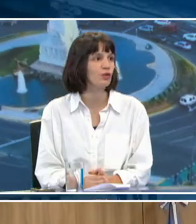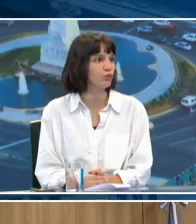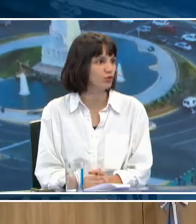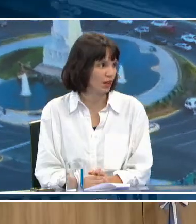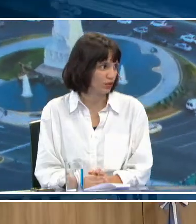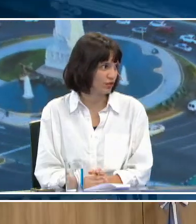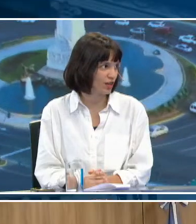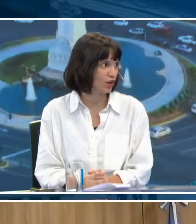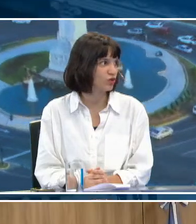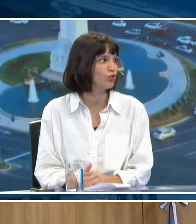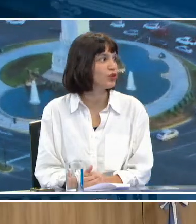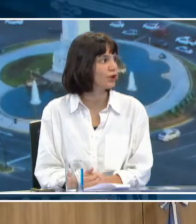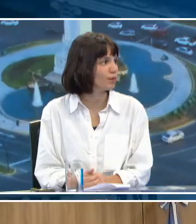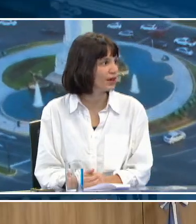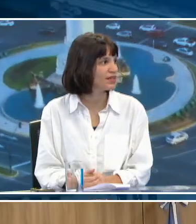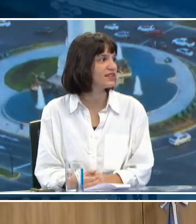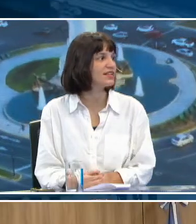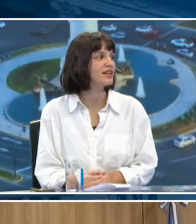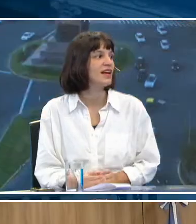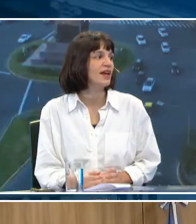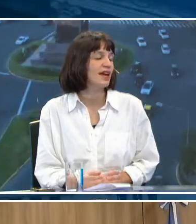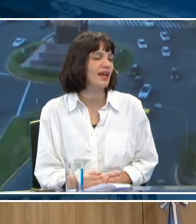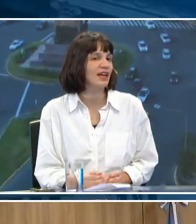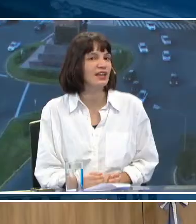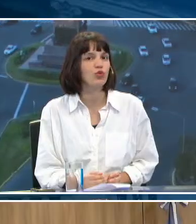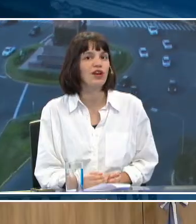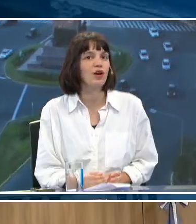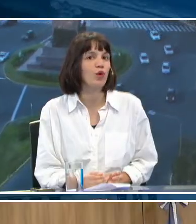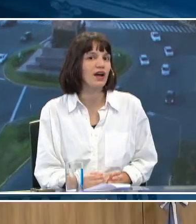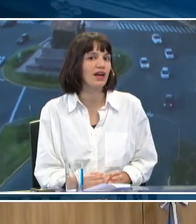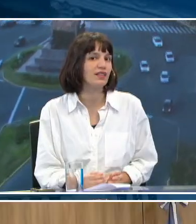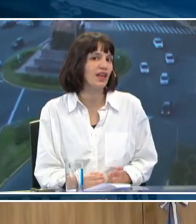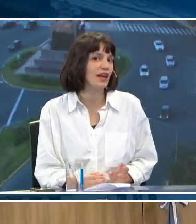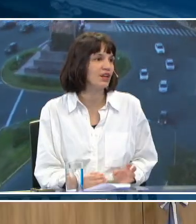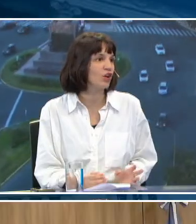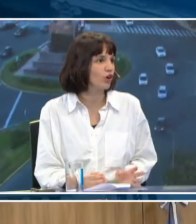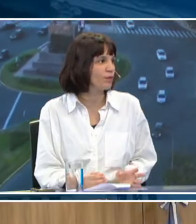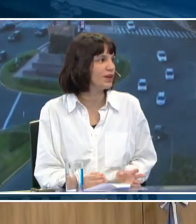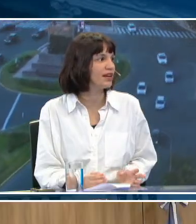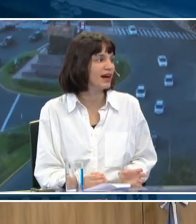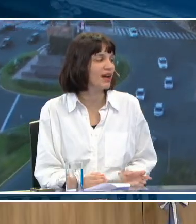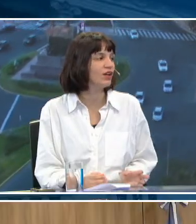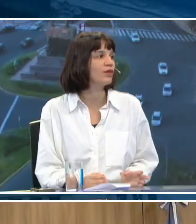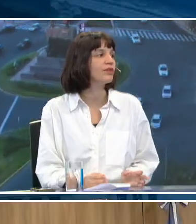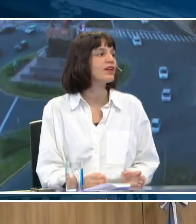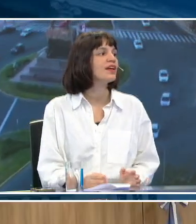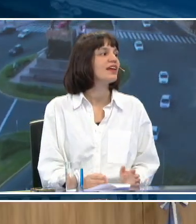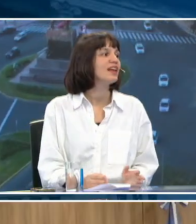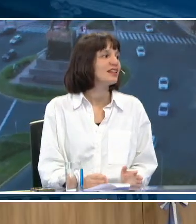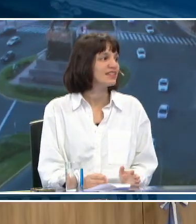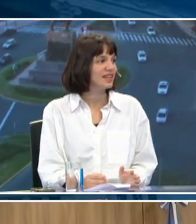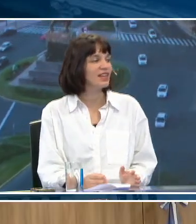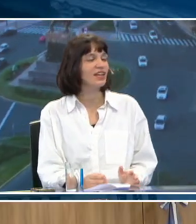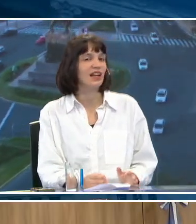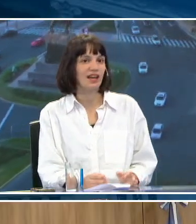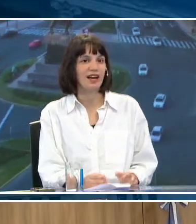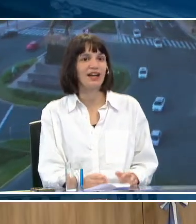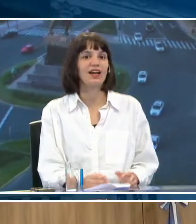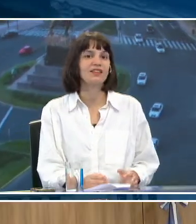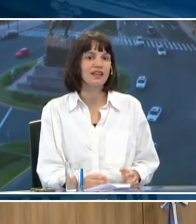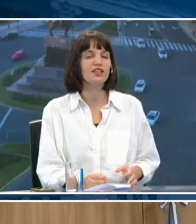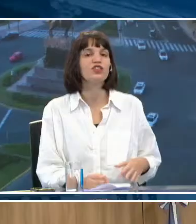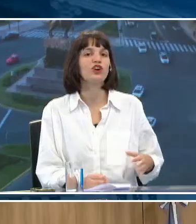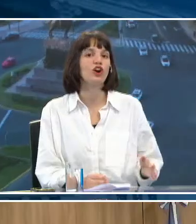los diputados en Claro. los últimos meses. Sí. Es un lenguaje técnico Hasta complicado. Castillo lo vi sólido Sí. hablando. Sí,